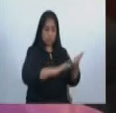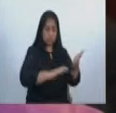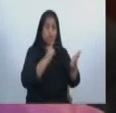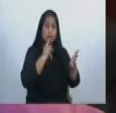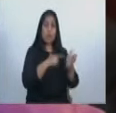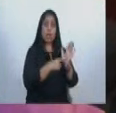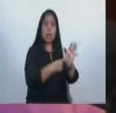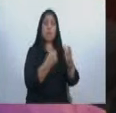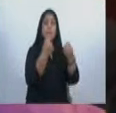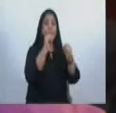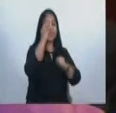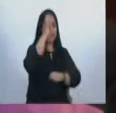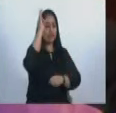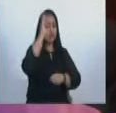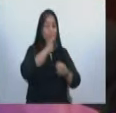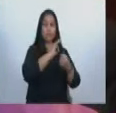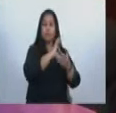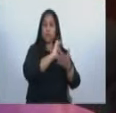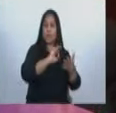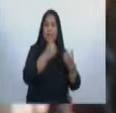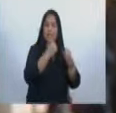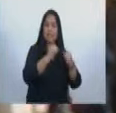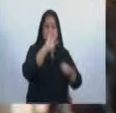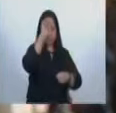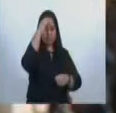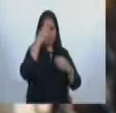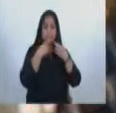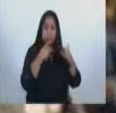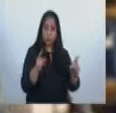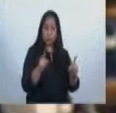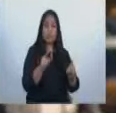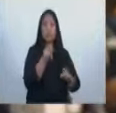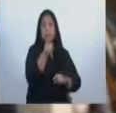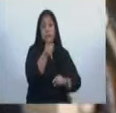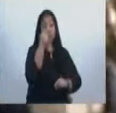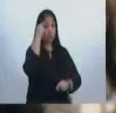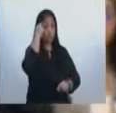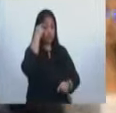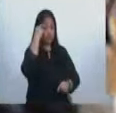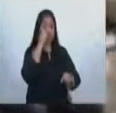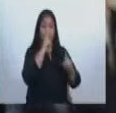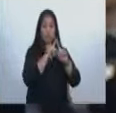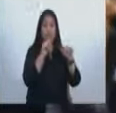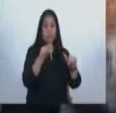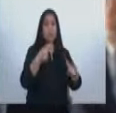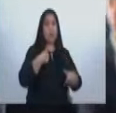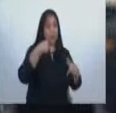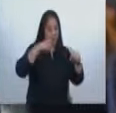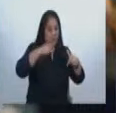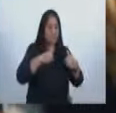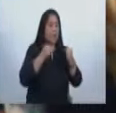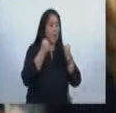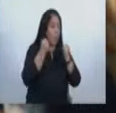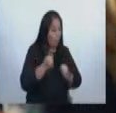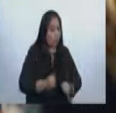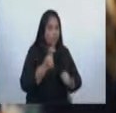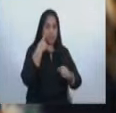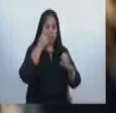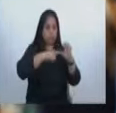formulación de políticas públicas esto considerando que actualmente nos cuesta encontrar